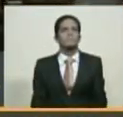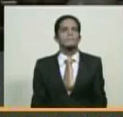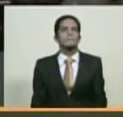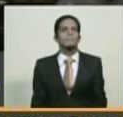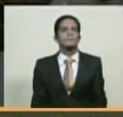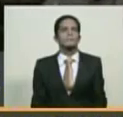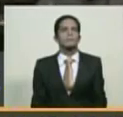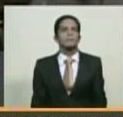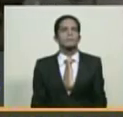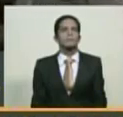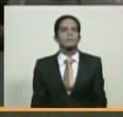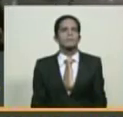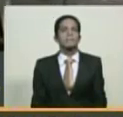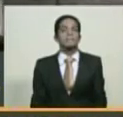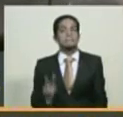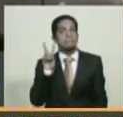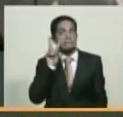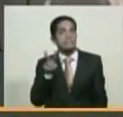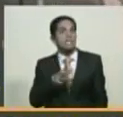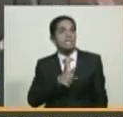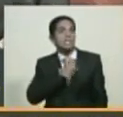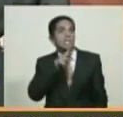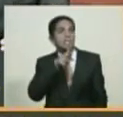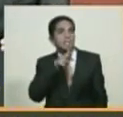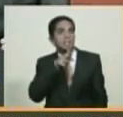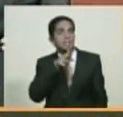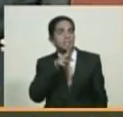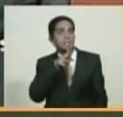es tan bárbaro esta acción de